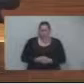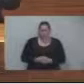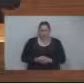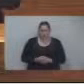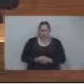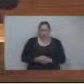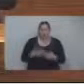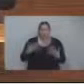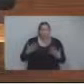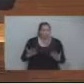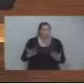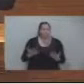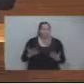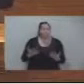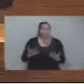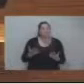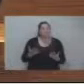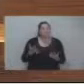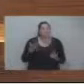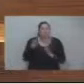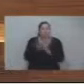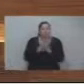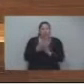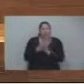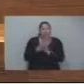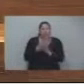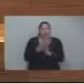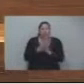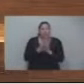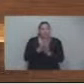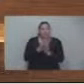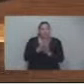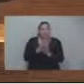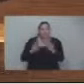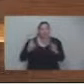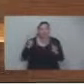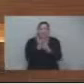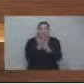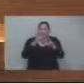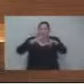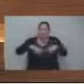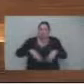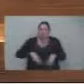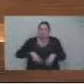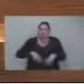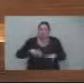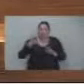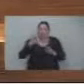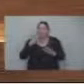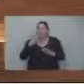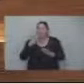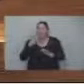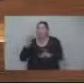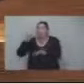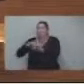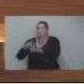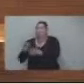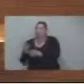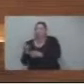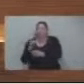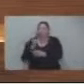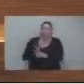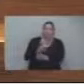Si se trata de la inmunidad, se trata de que a un parlamentario no lo pudieran detener cuando tenía que ir a votar si